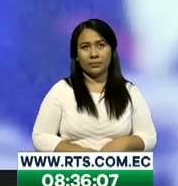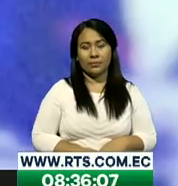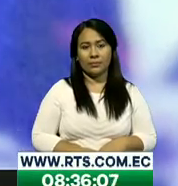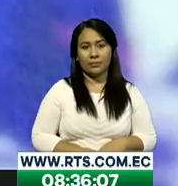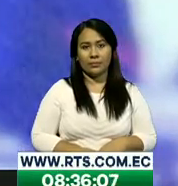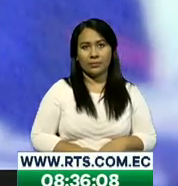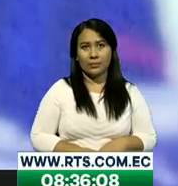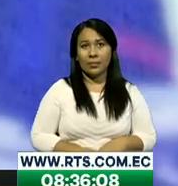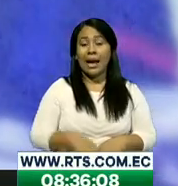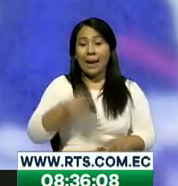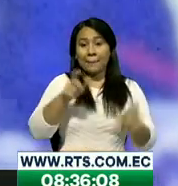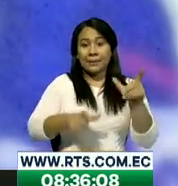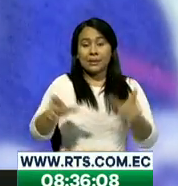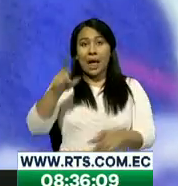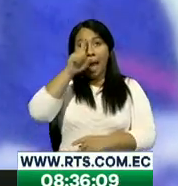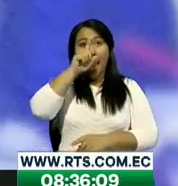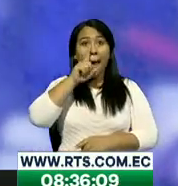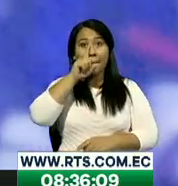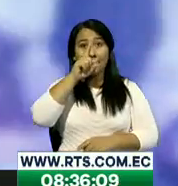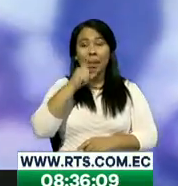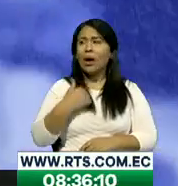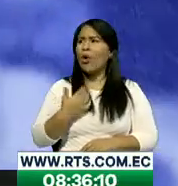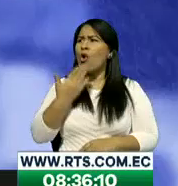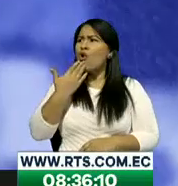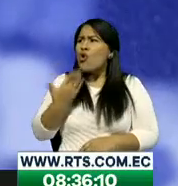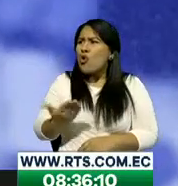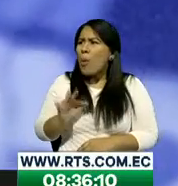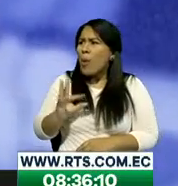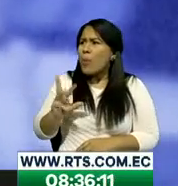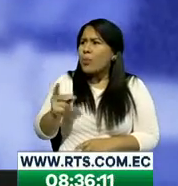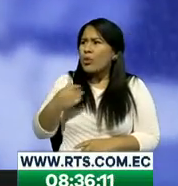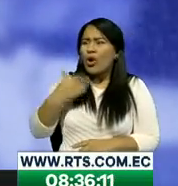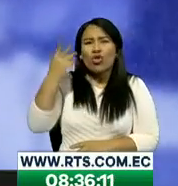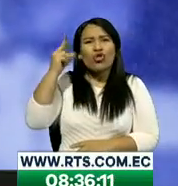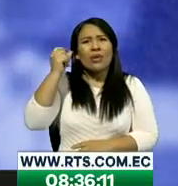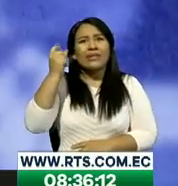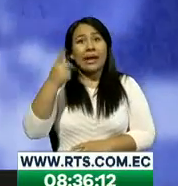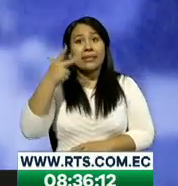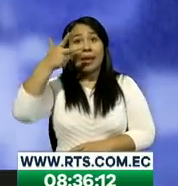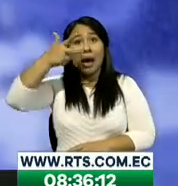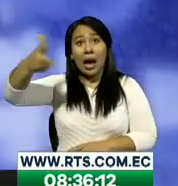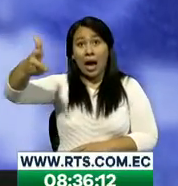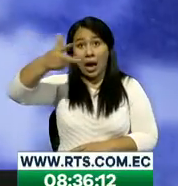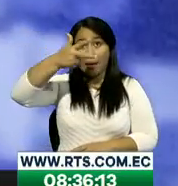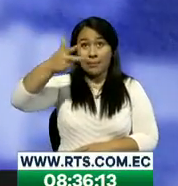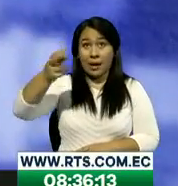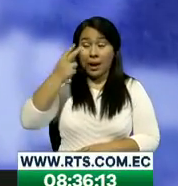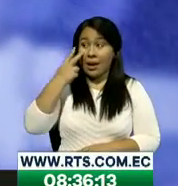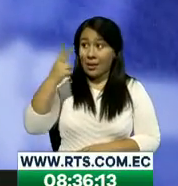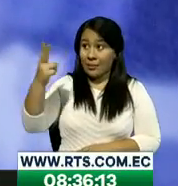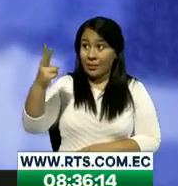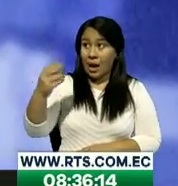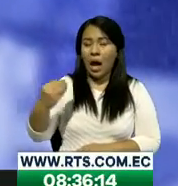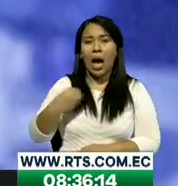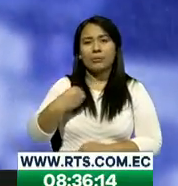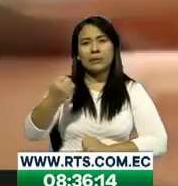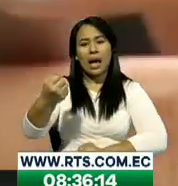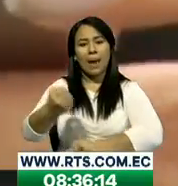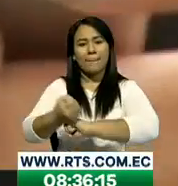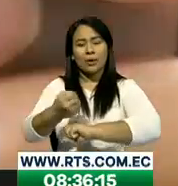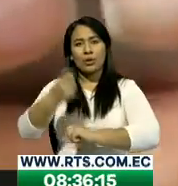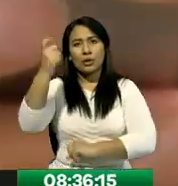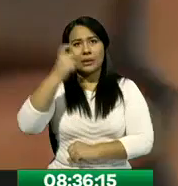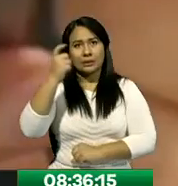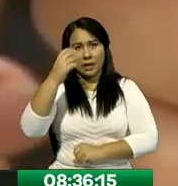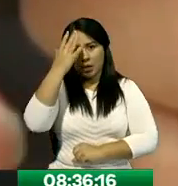De ahí que los empleados del lugar no saben cómo sucedió todo. Las cámaras de vigilancia pudieron dar el apoyo necesario